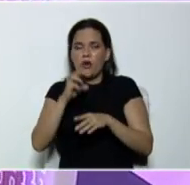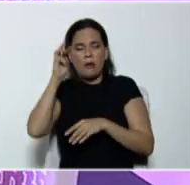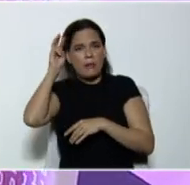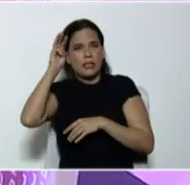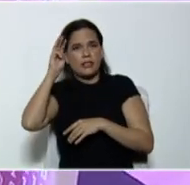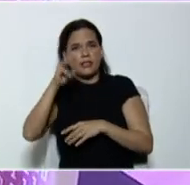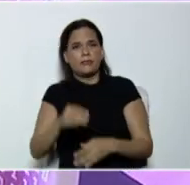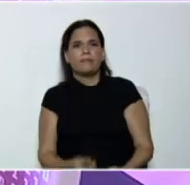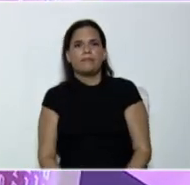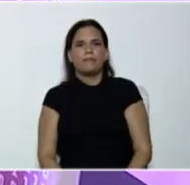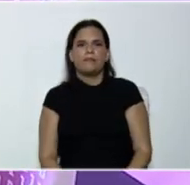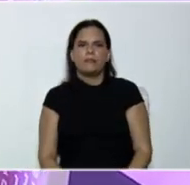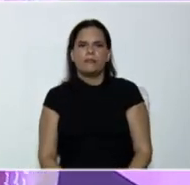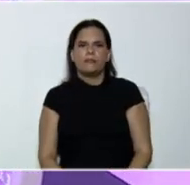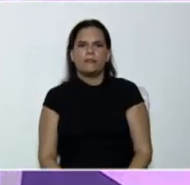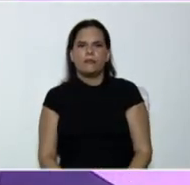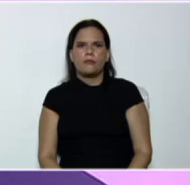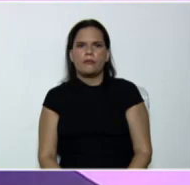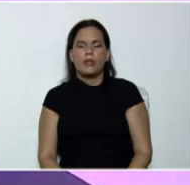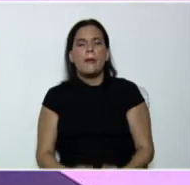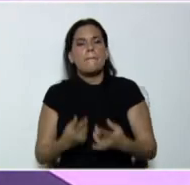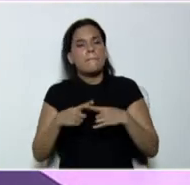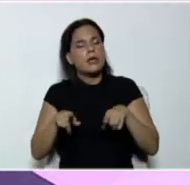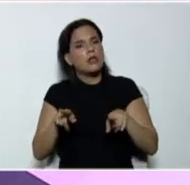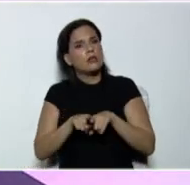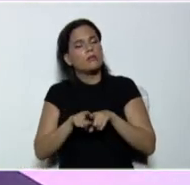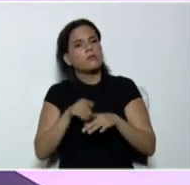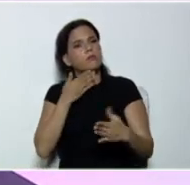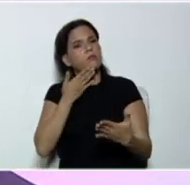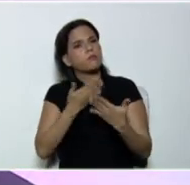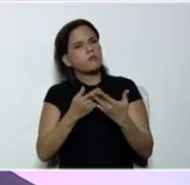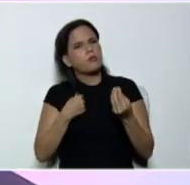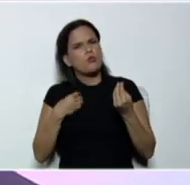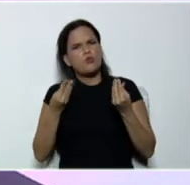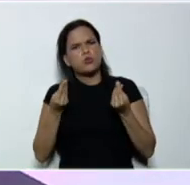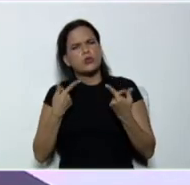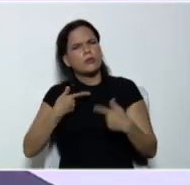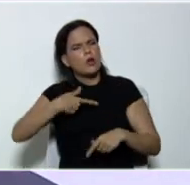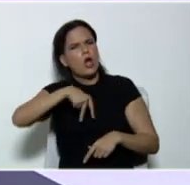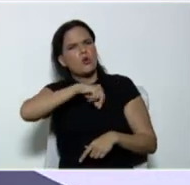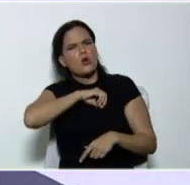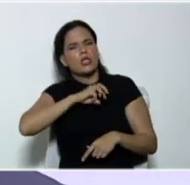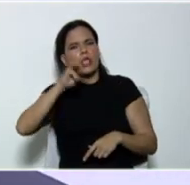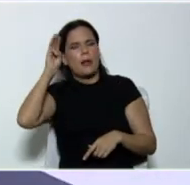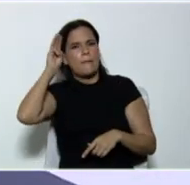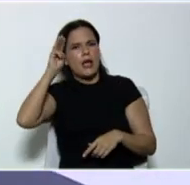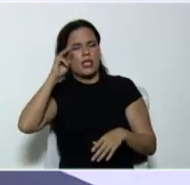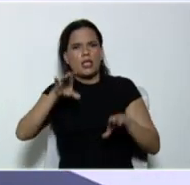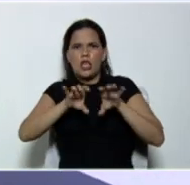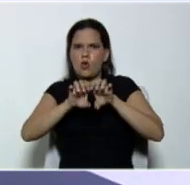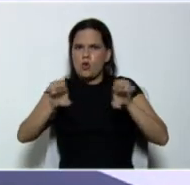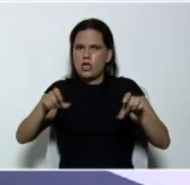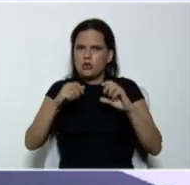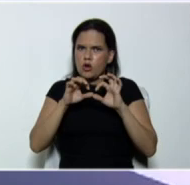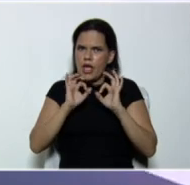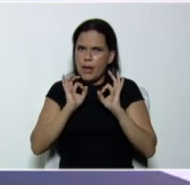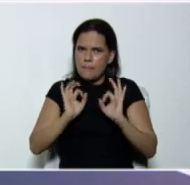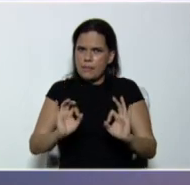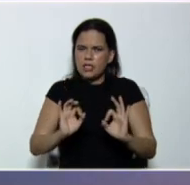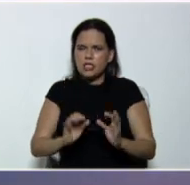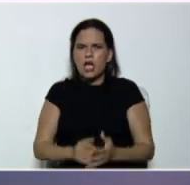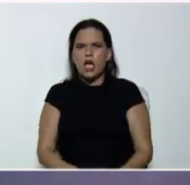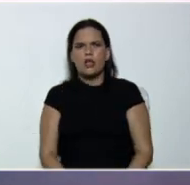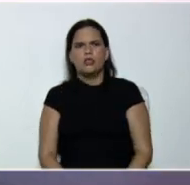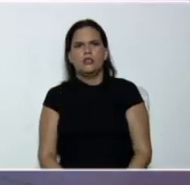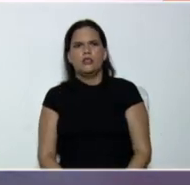Belkis Túnez y Yané Valera. Pero así también hay que agradecer muchísimo a nuestra maestra Sarín Herrera en la modalidad de educación especial, Jenny